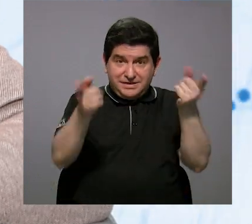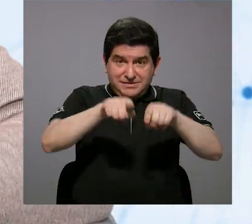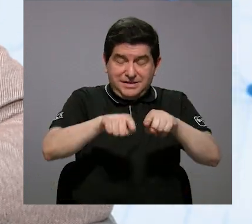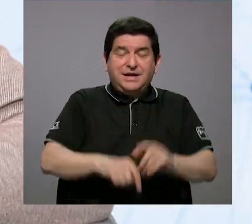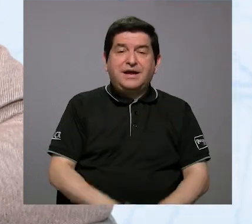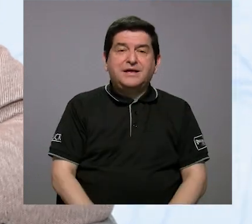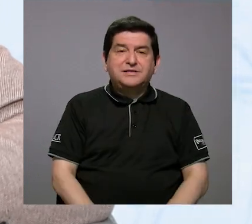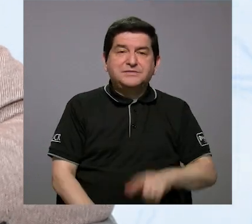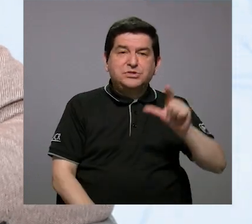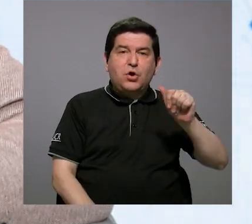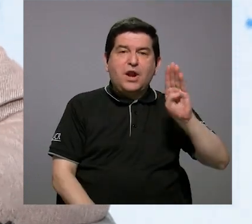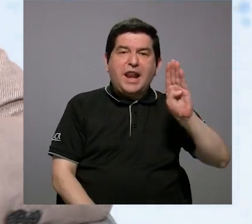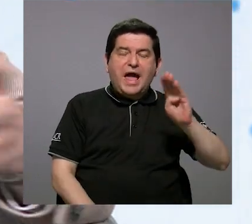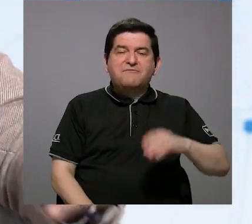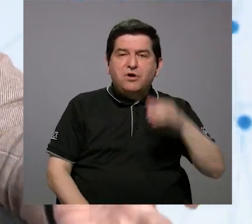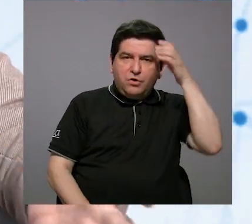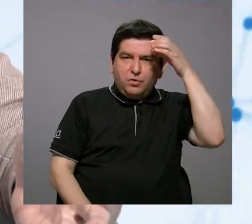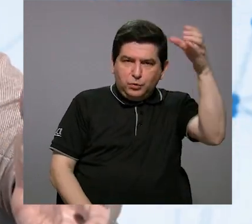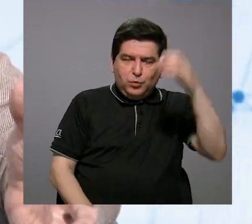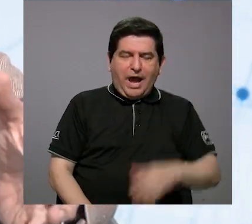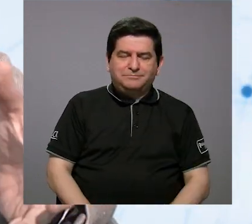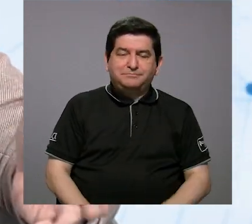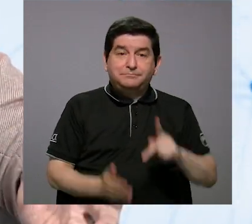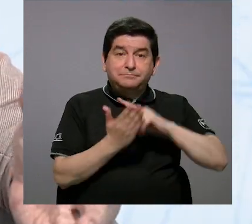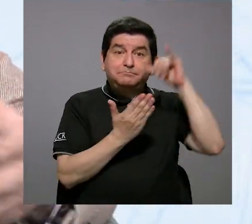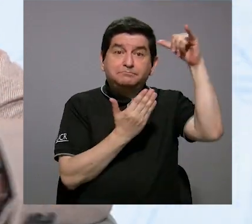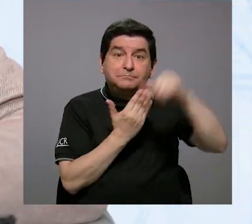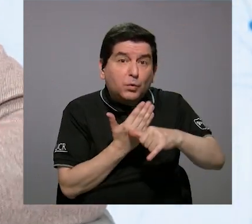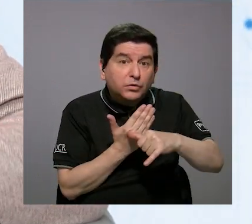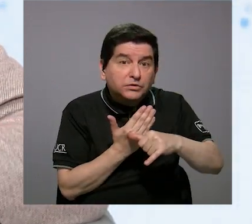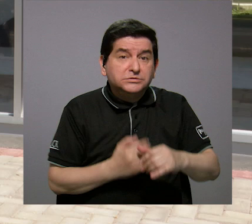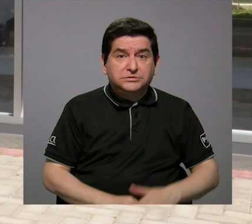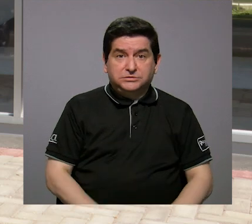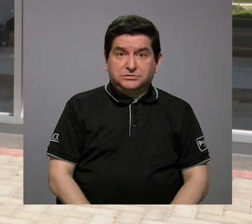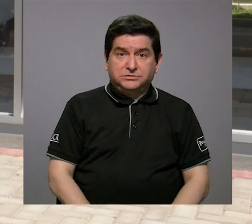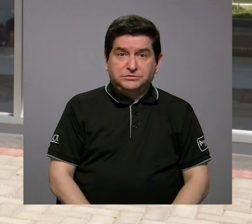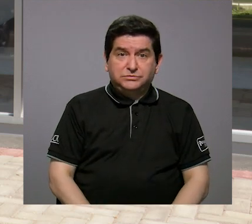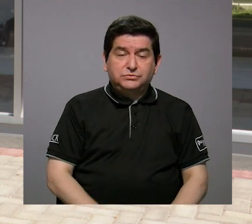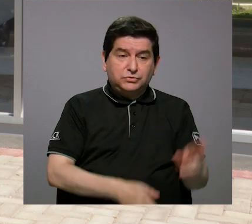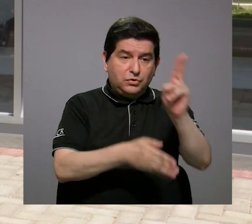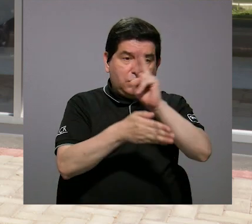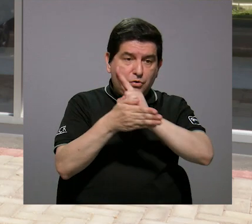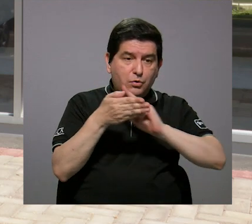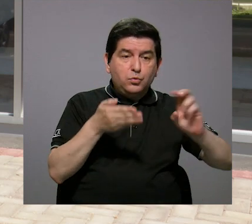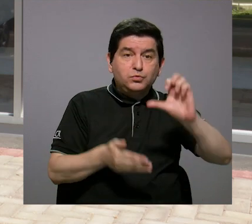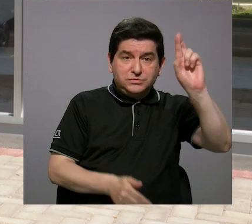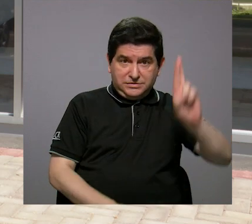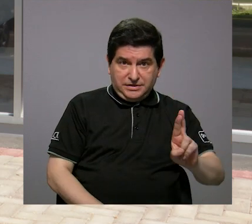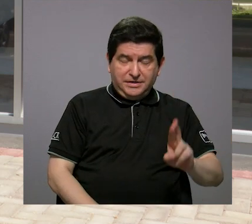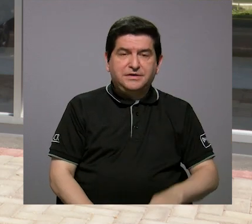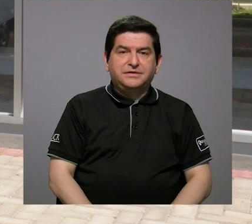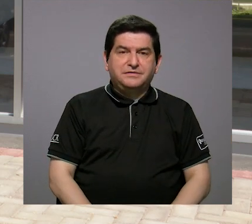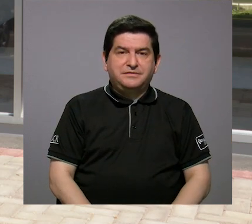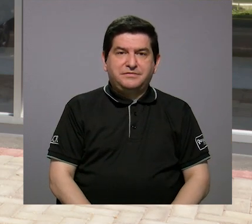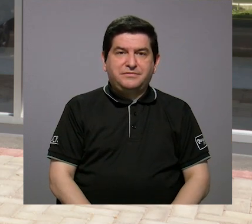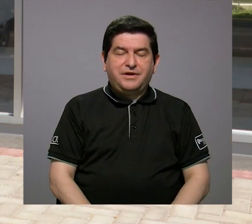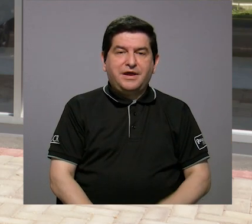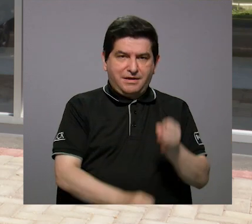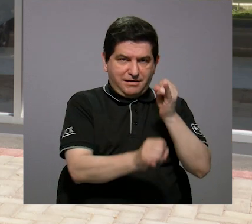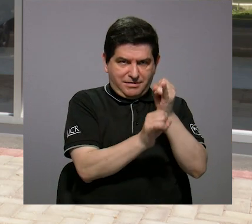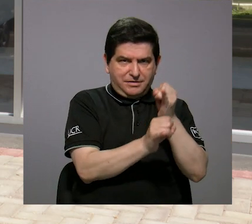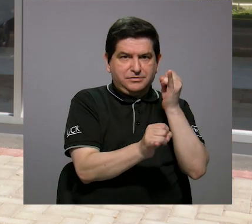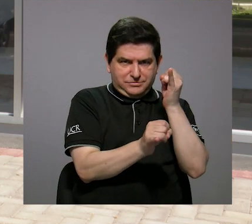Cultura. Y bueno, armamos un proyecto entre la Universidad de Costa Rica, ¿verdad?,